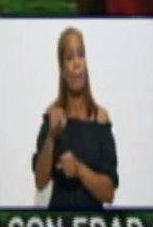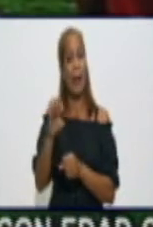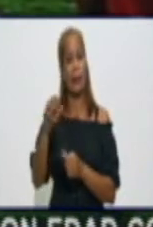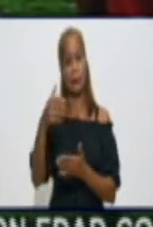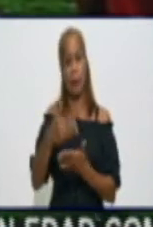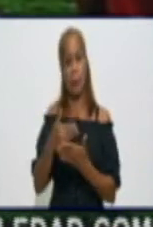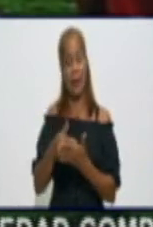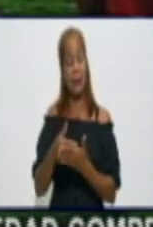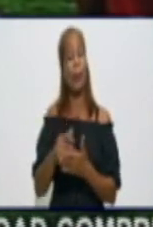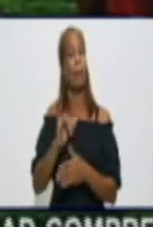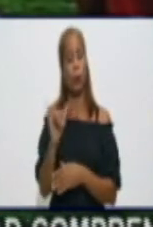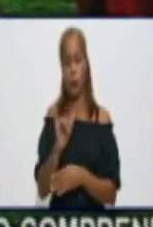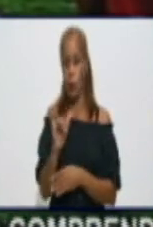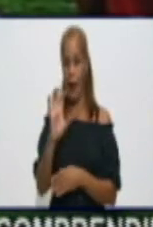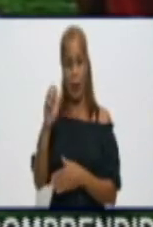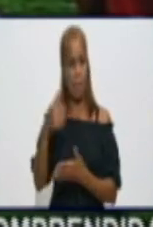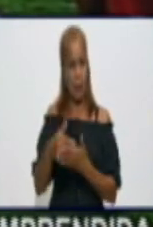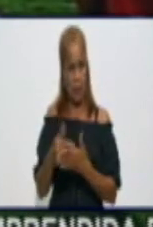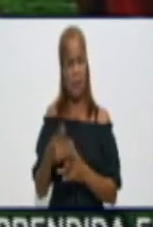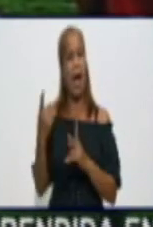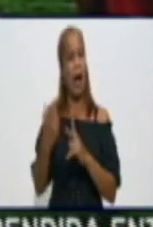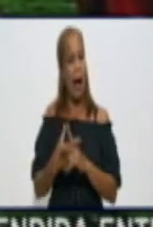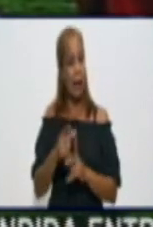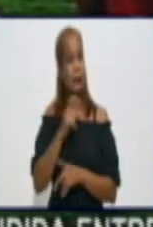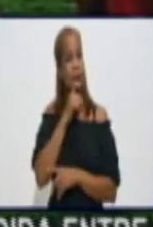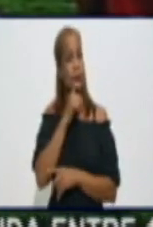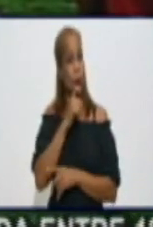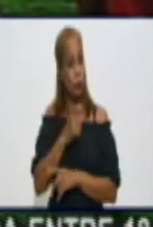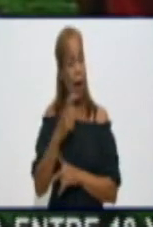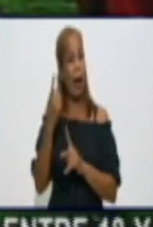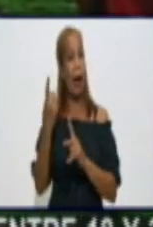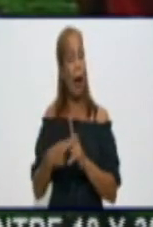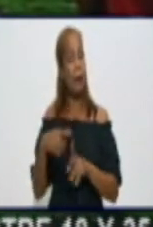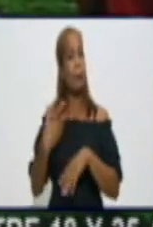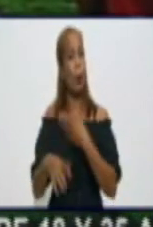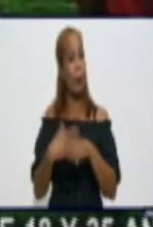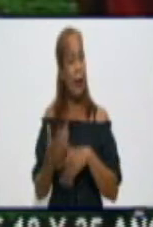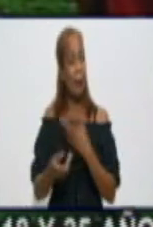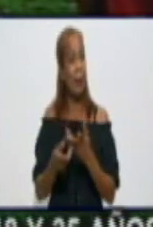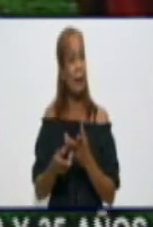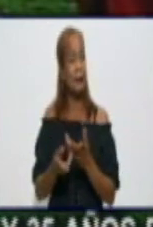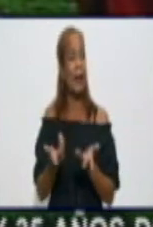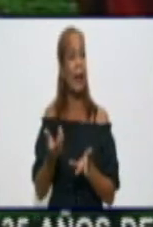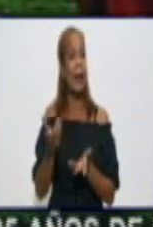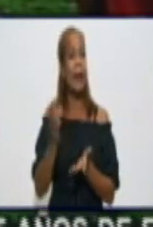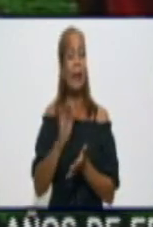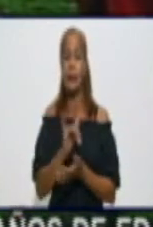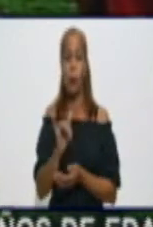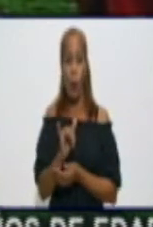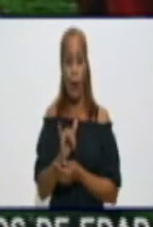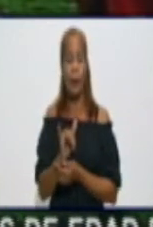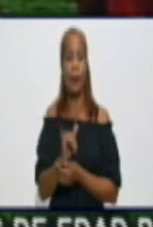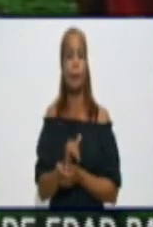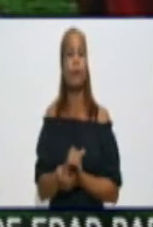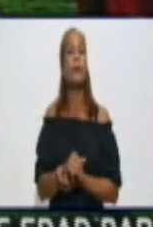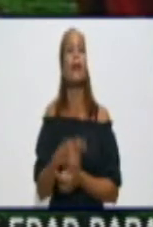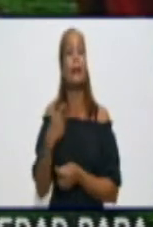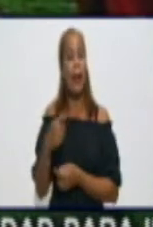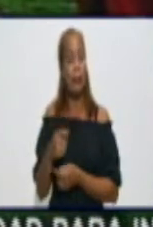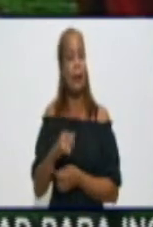de carencias, Encomet también tiene que reparar equipos, Encomet también tiene que enfrentarse a adversidades que